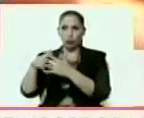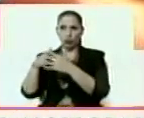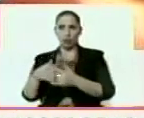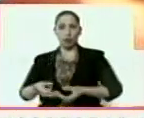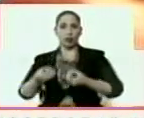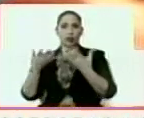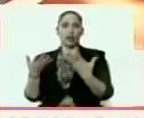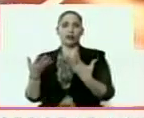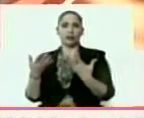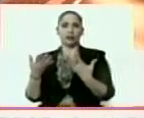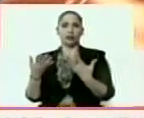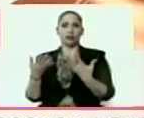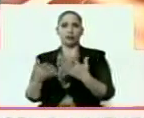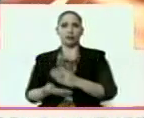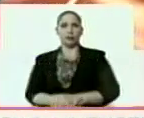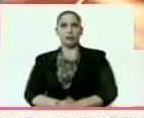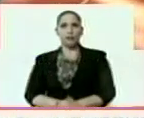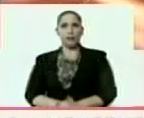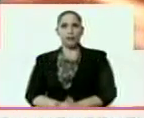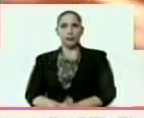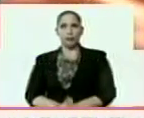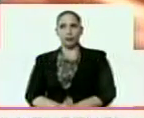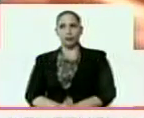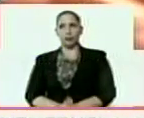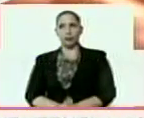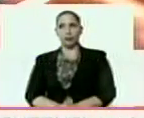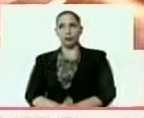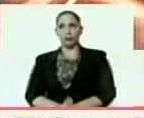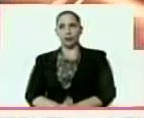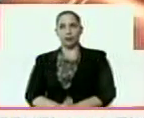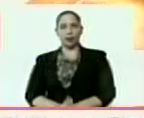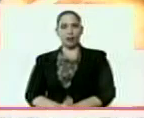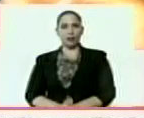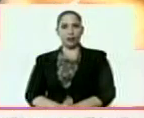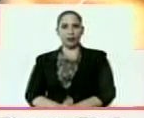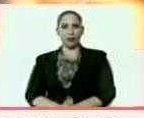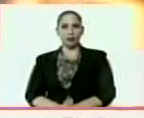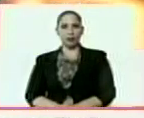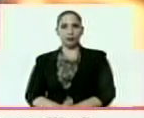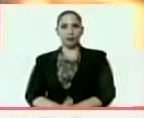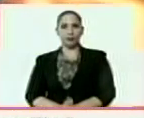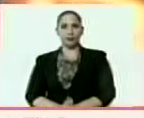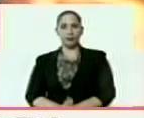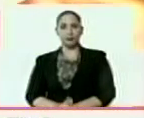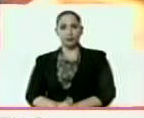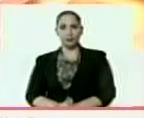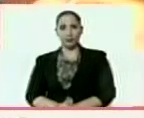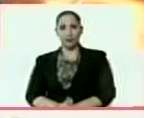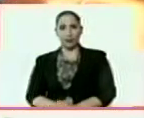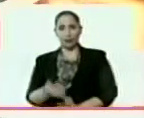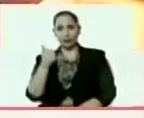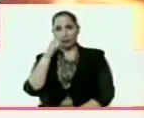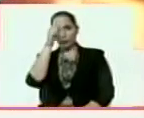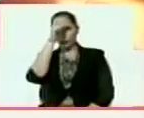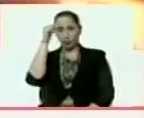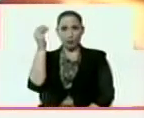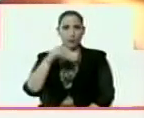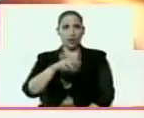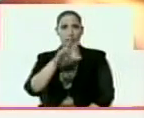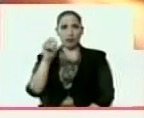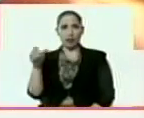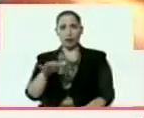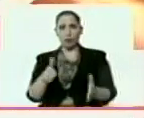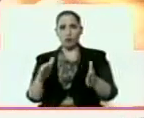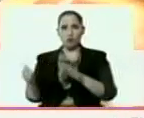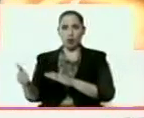clases de democracia al planeta. Fíjate las situaciones graves que ellos viven. Este fin de semana, apenas un fin de semana, más de 30 muertos